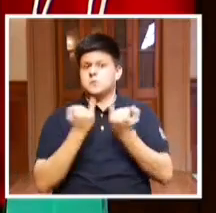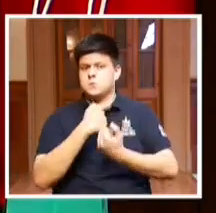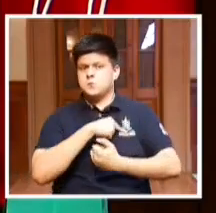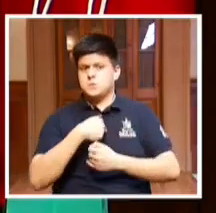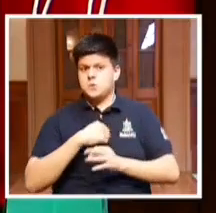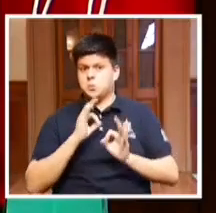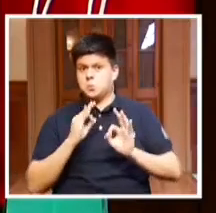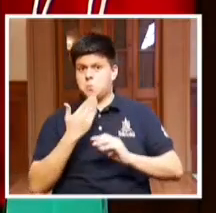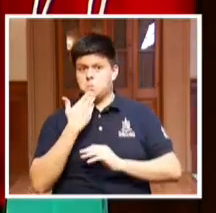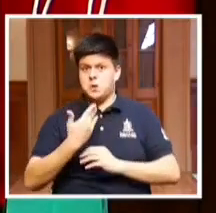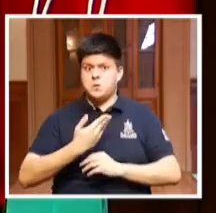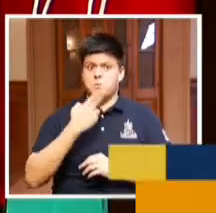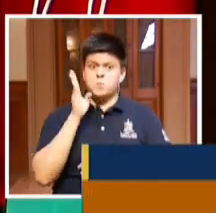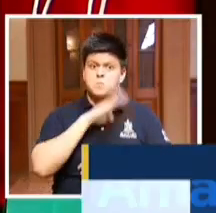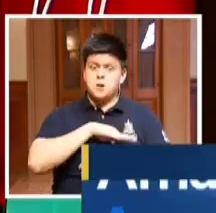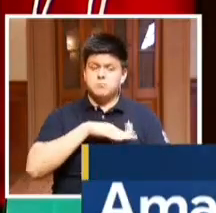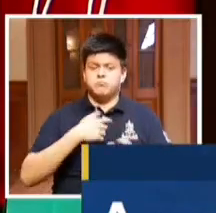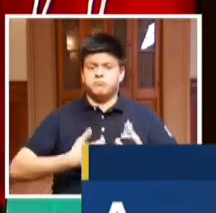suficientes o no.